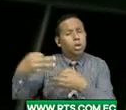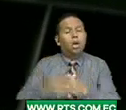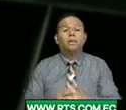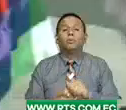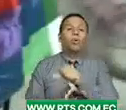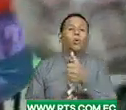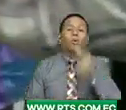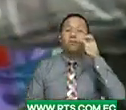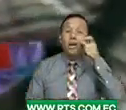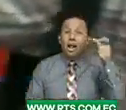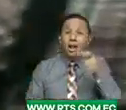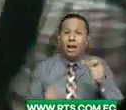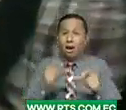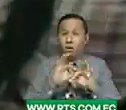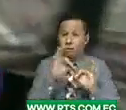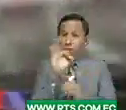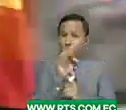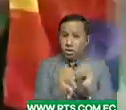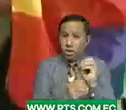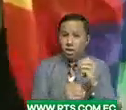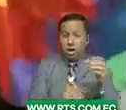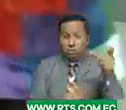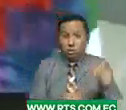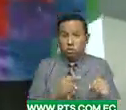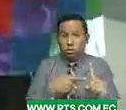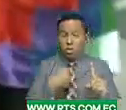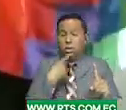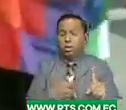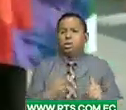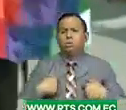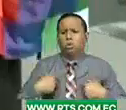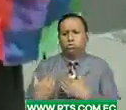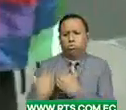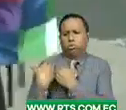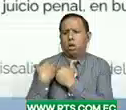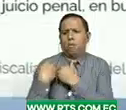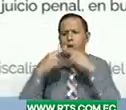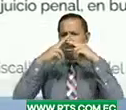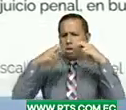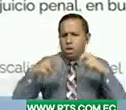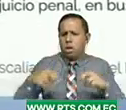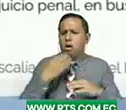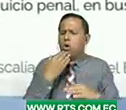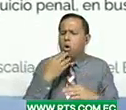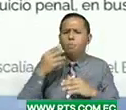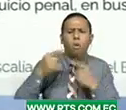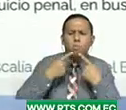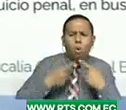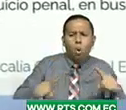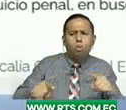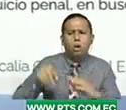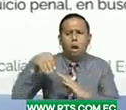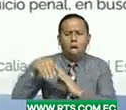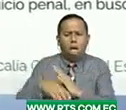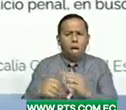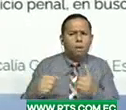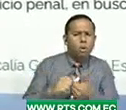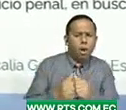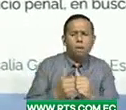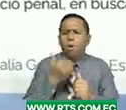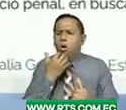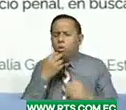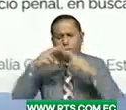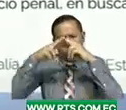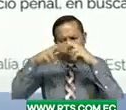que están obligados a investigar todos los presuntos delitos de acción pública. En consecuencia, se deberá iniciar una investigación previa